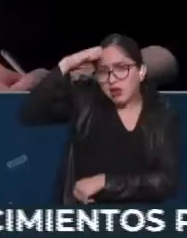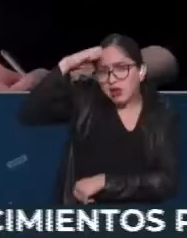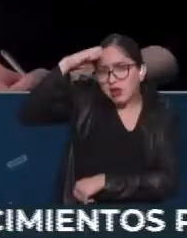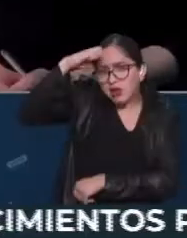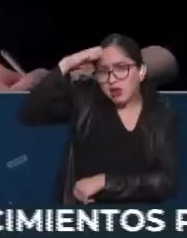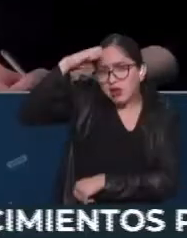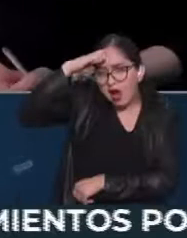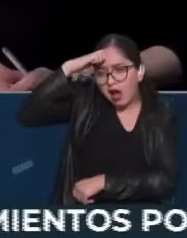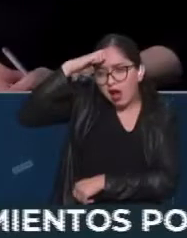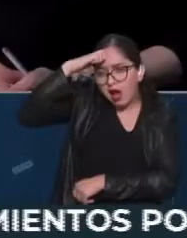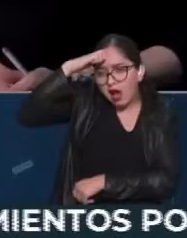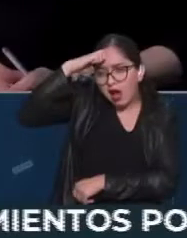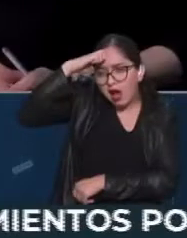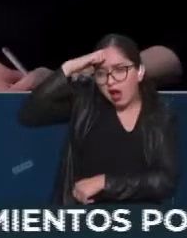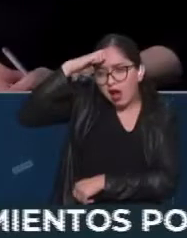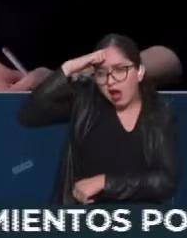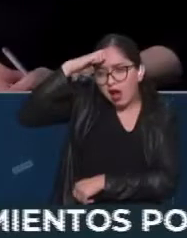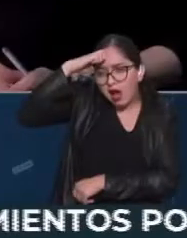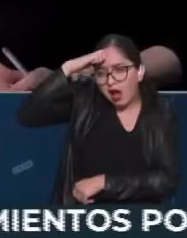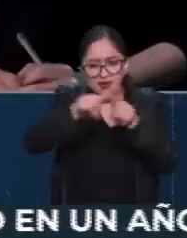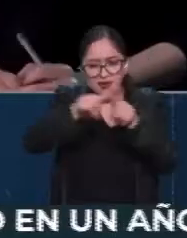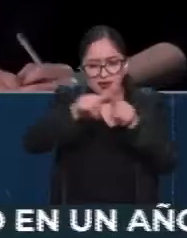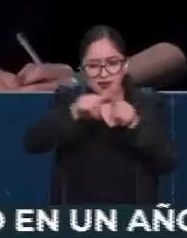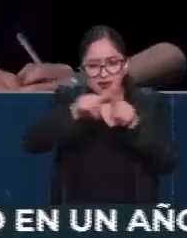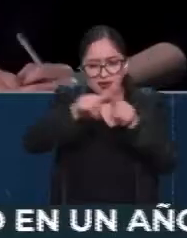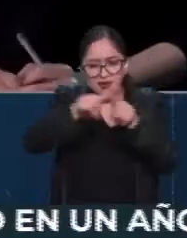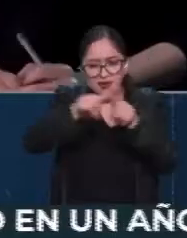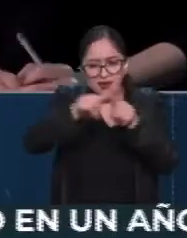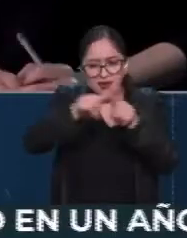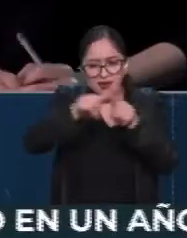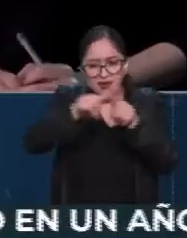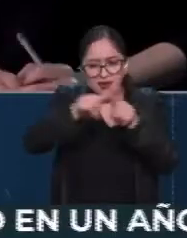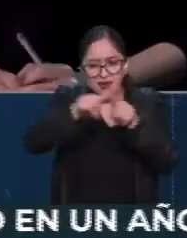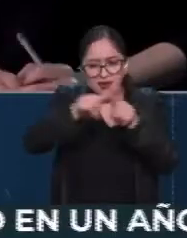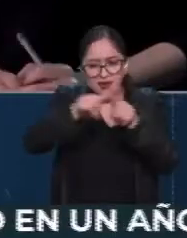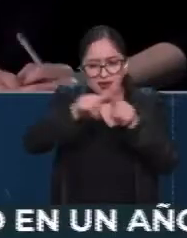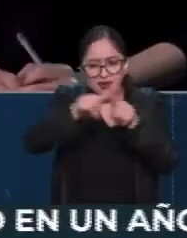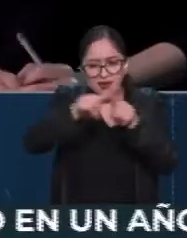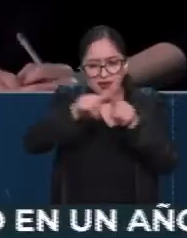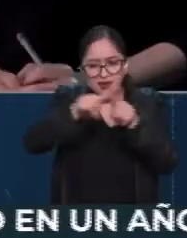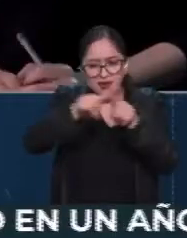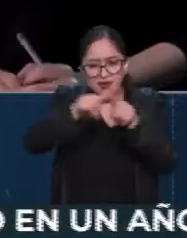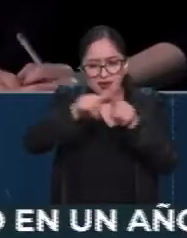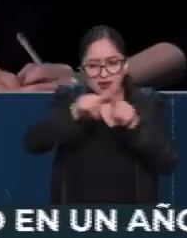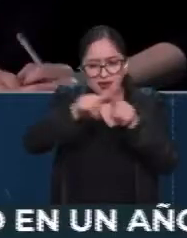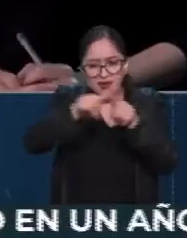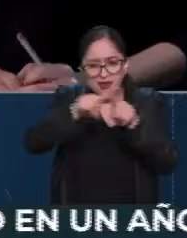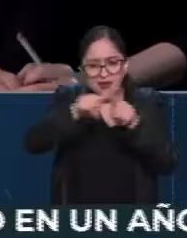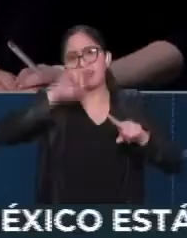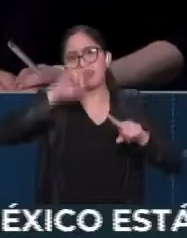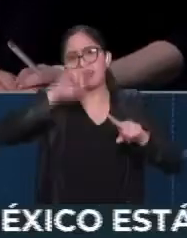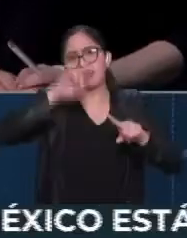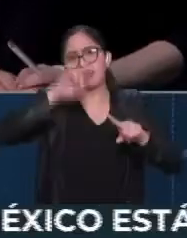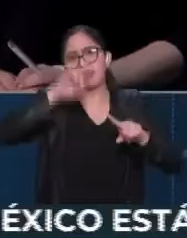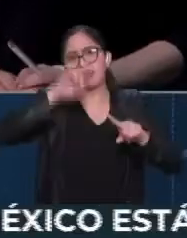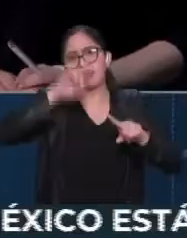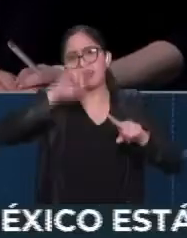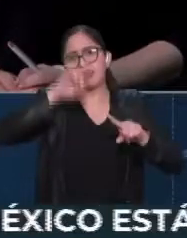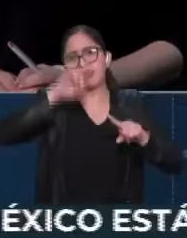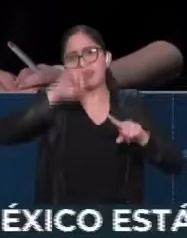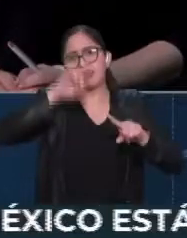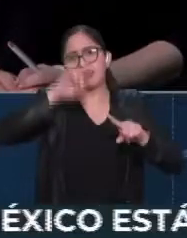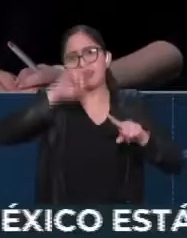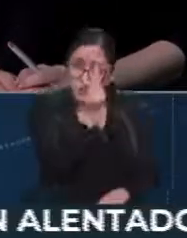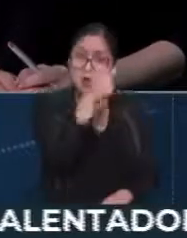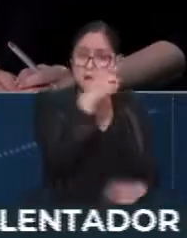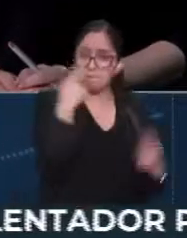fortalecerlo en ciertos grados escolares. En distintos grados escolares habría que hacer estrategias diferentes y habría que preguntarle mucho a los profesores, que de eso saben